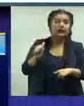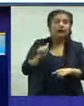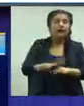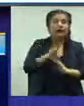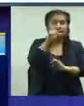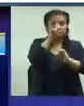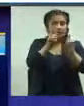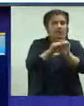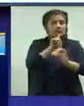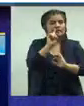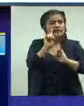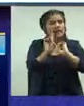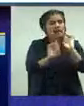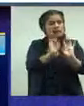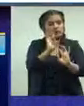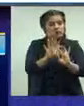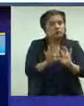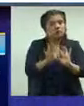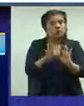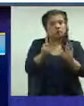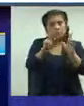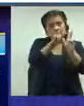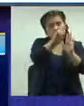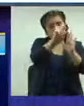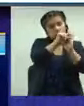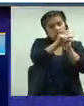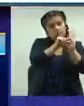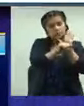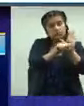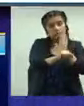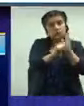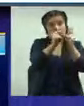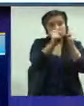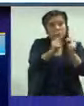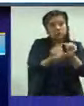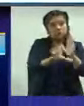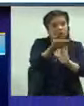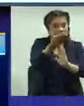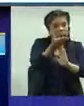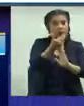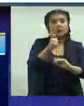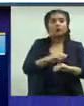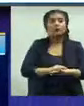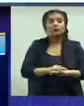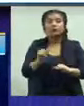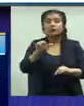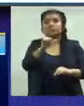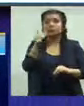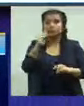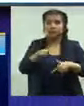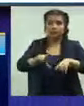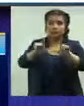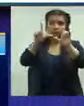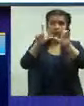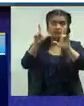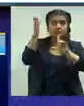y algunos como las partidas no asignadas a programas que tienen una ejecución muy alta. Siguiente.